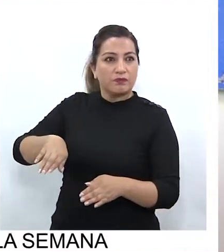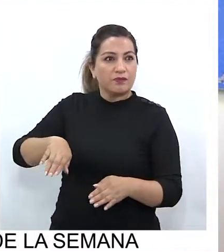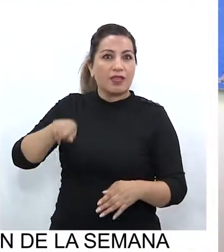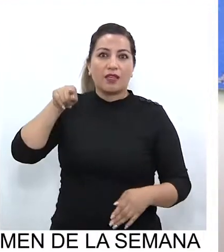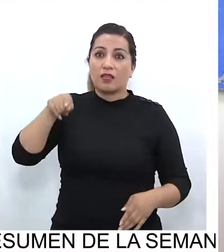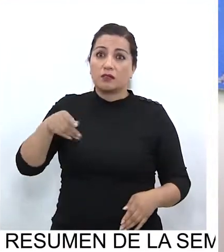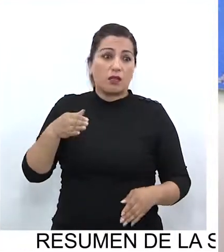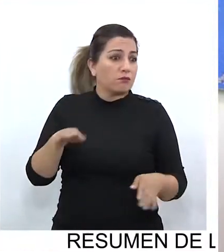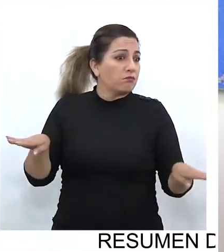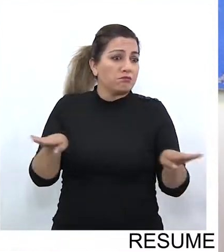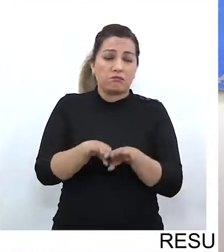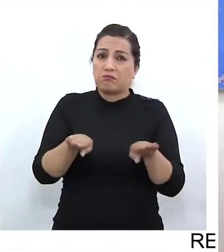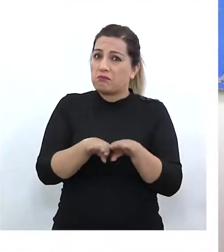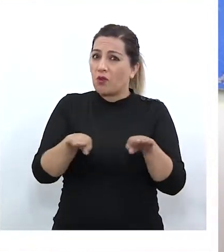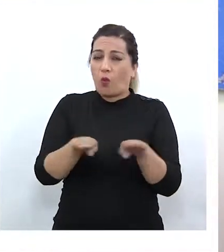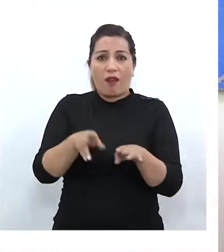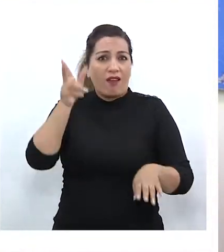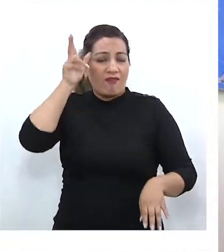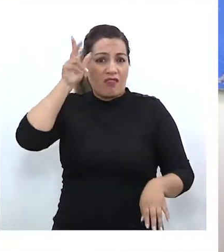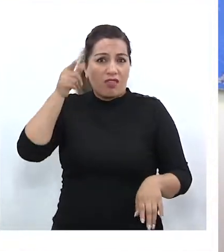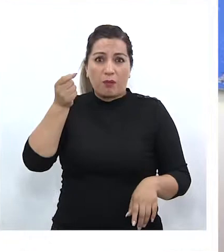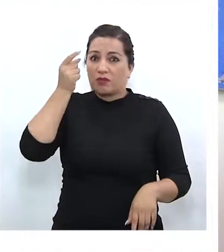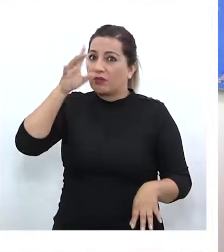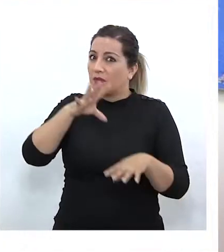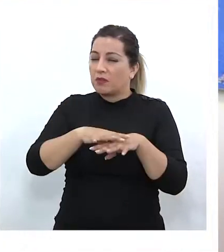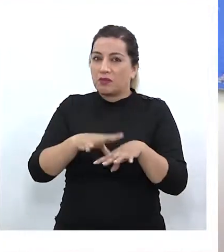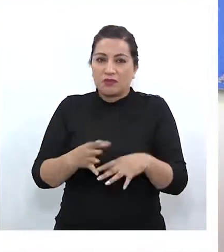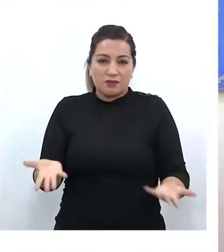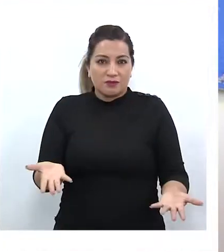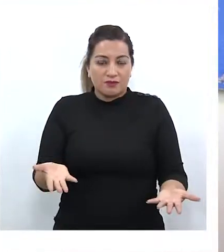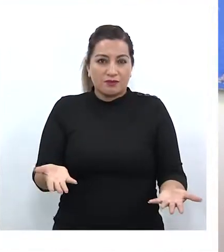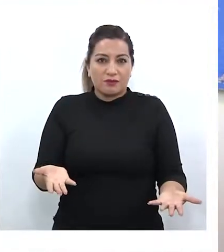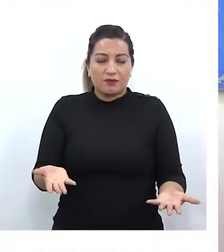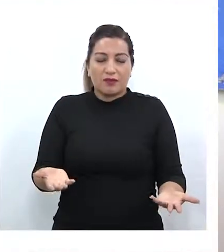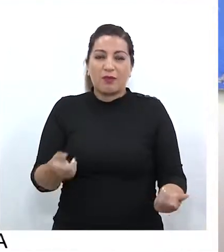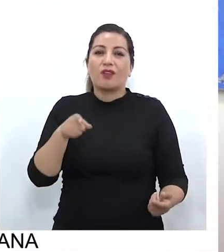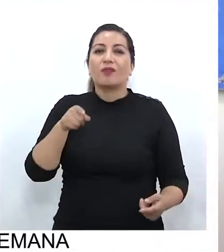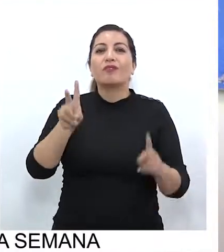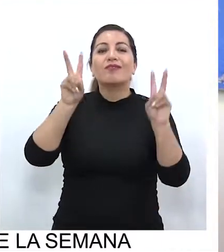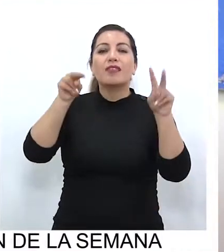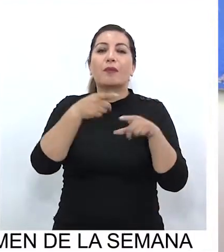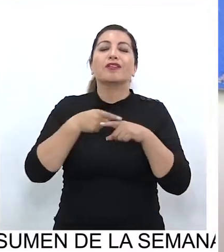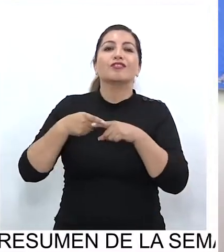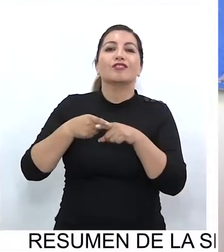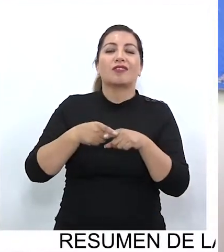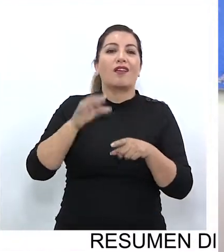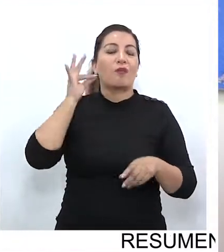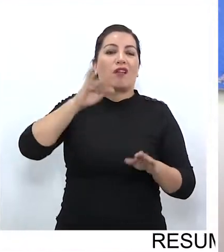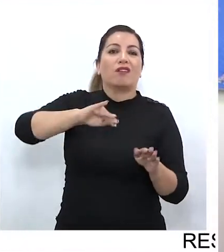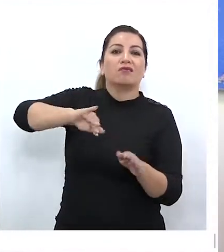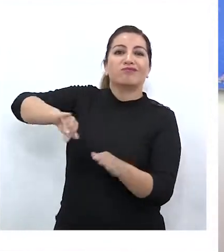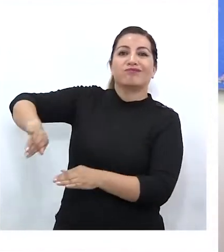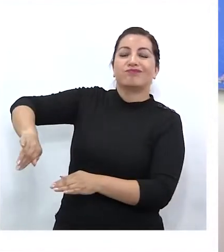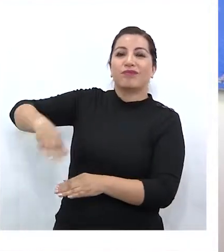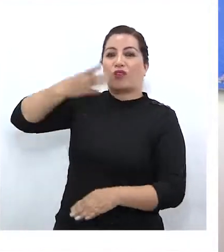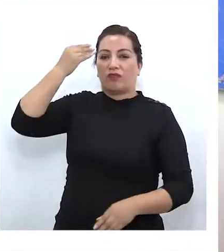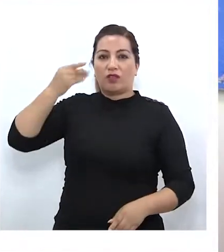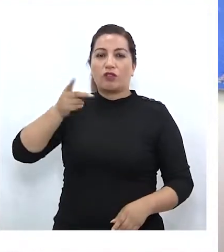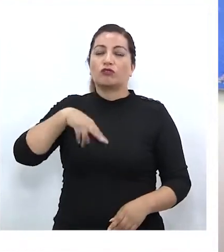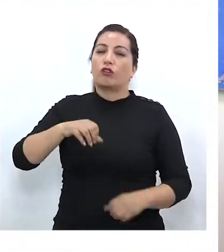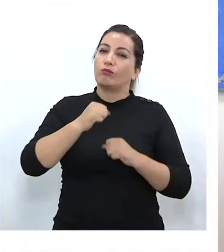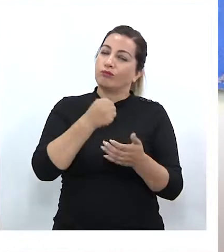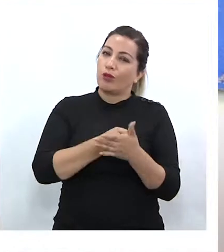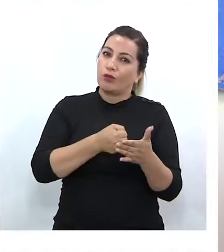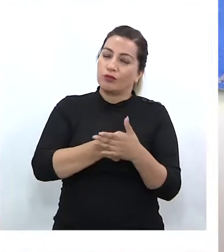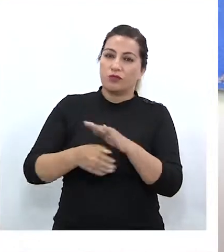que las mujeres tienen exactamente las mismas capacidades para comprender las matemáticas, pero hay sesgos sociales que las han ido marginando y estamos trabajando para combatir